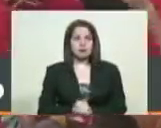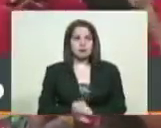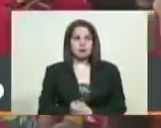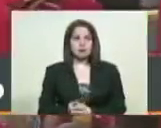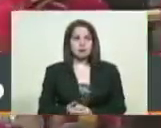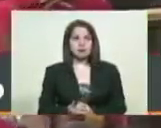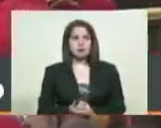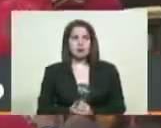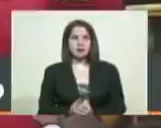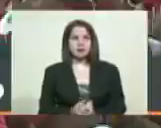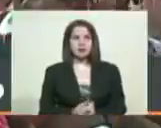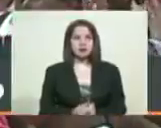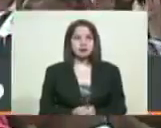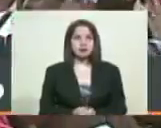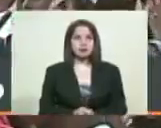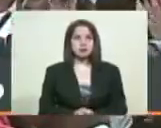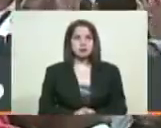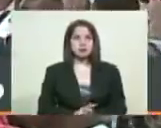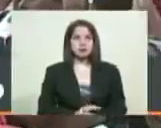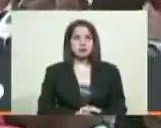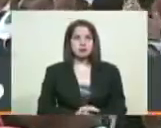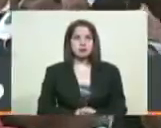Deben saber ustedes